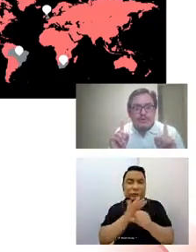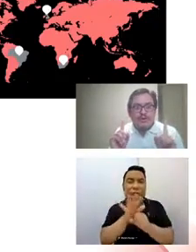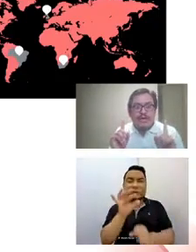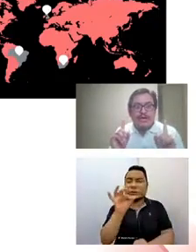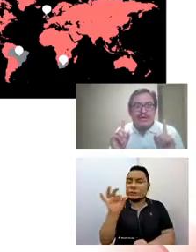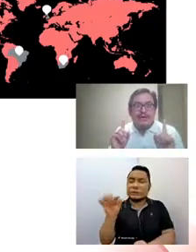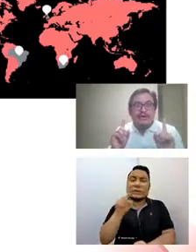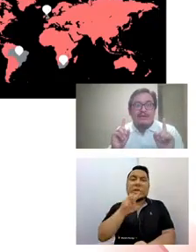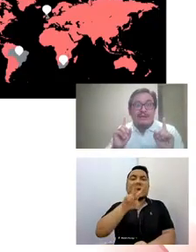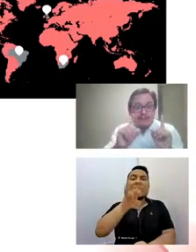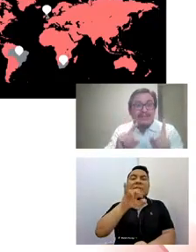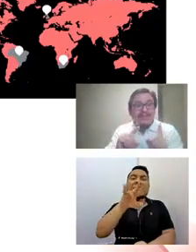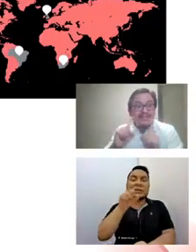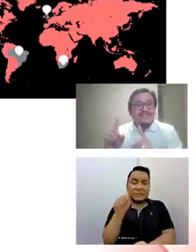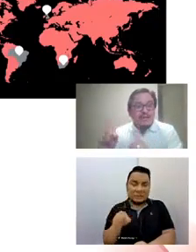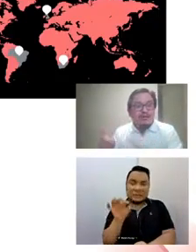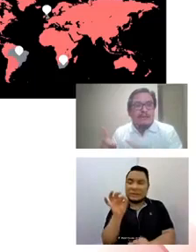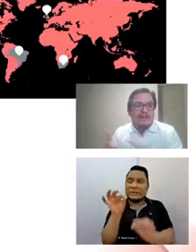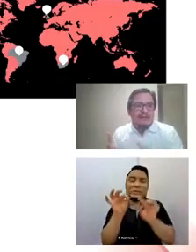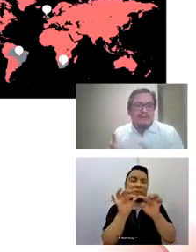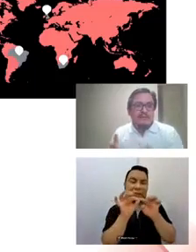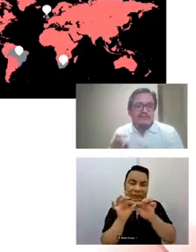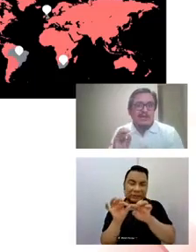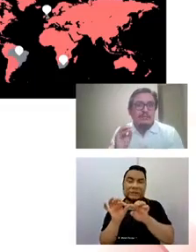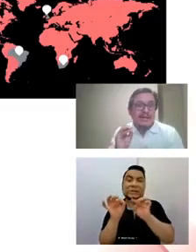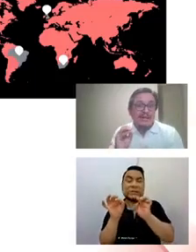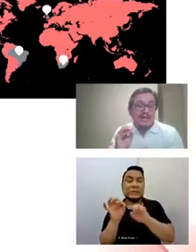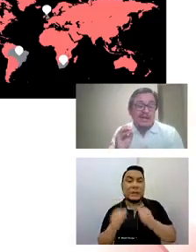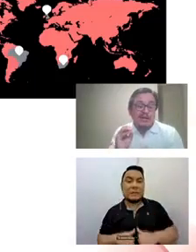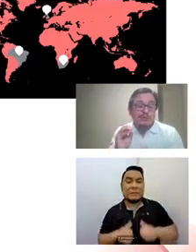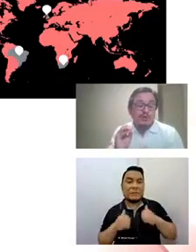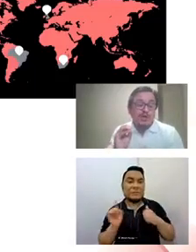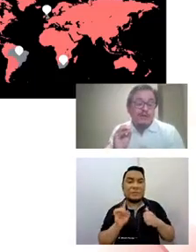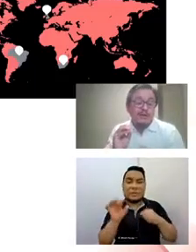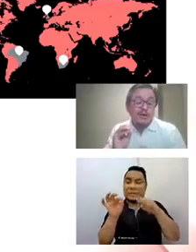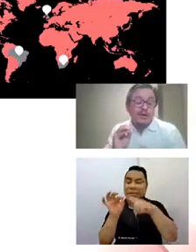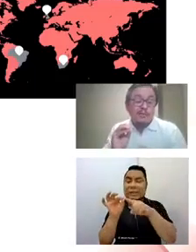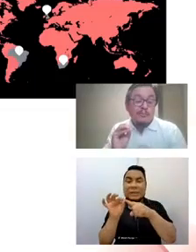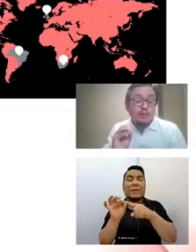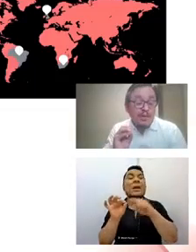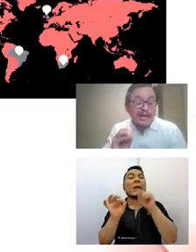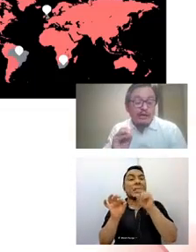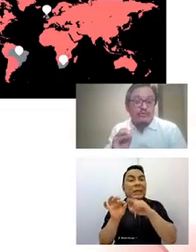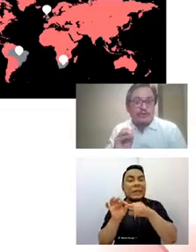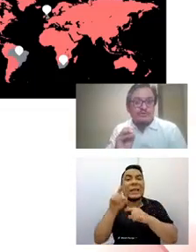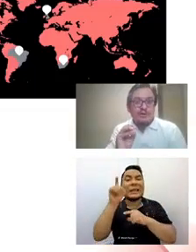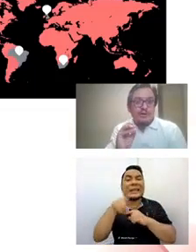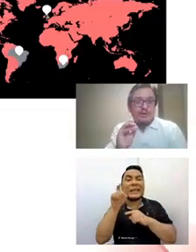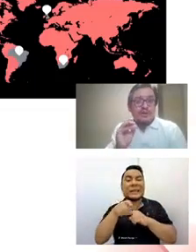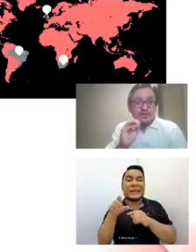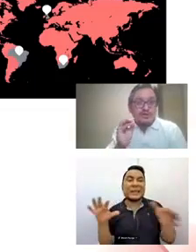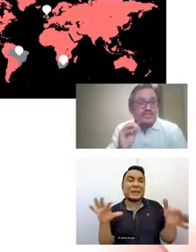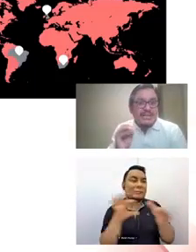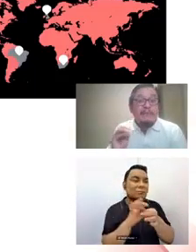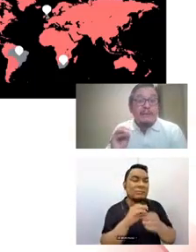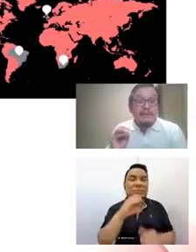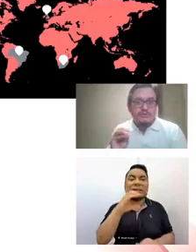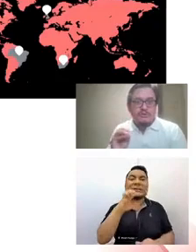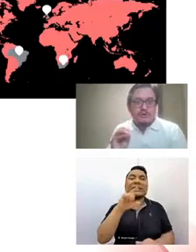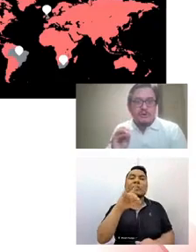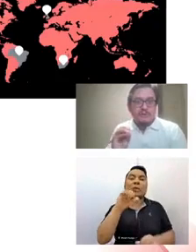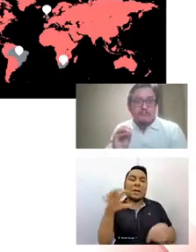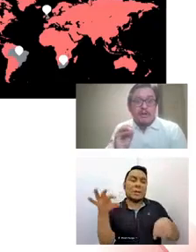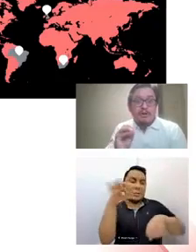seres no vivos porque dependen de células para vivir. Eso es algo muy peculiar de los virus. No son